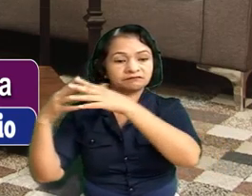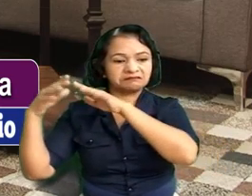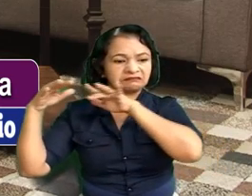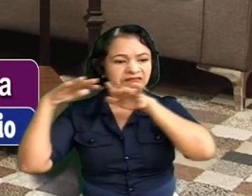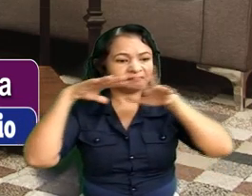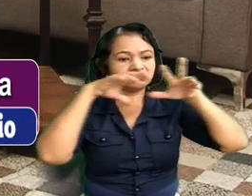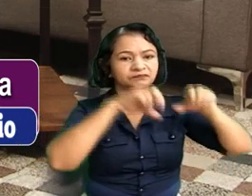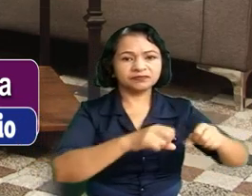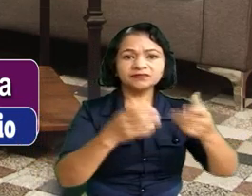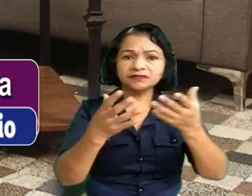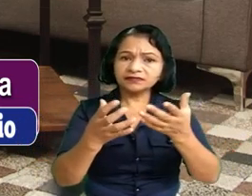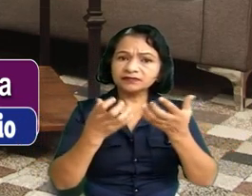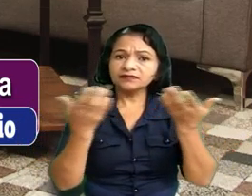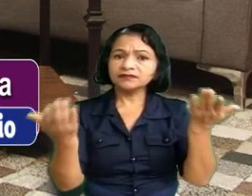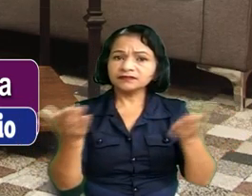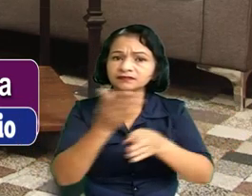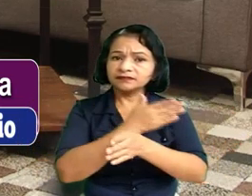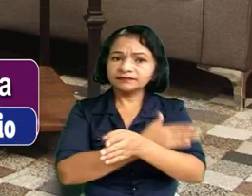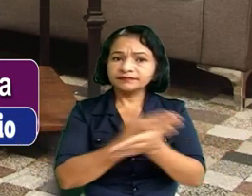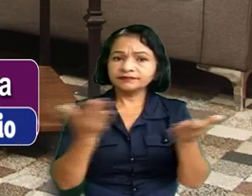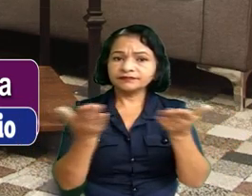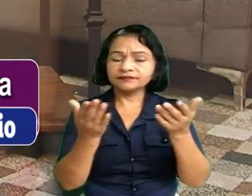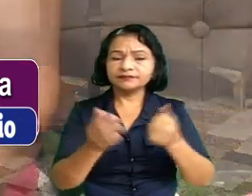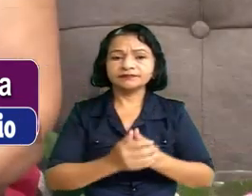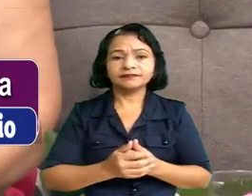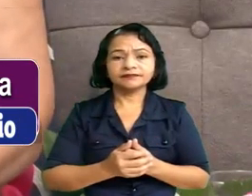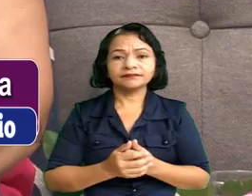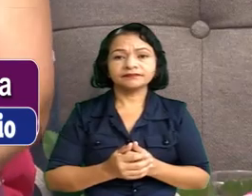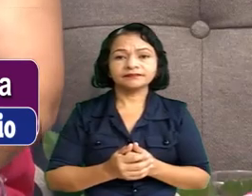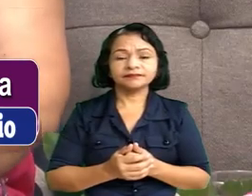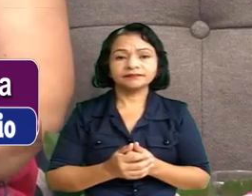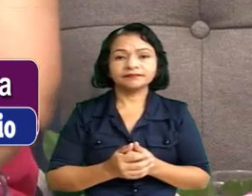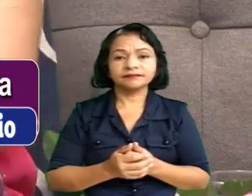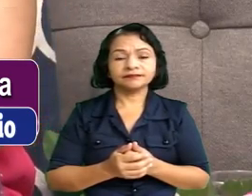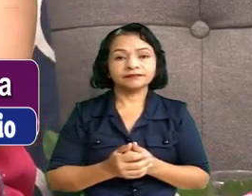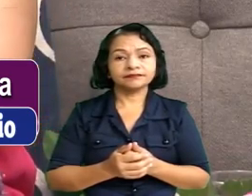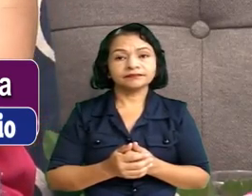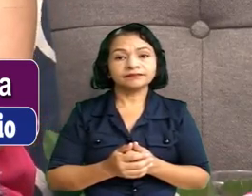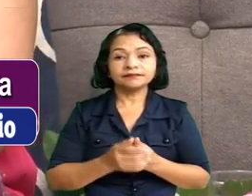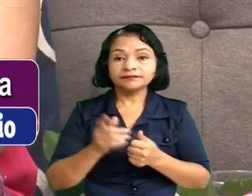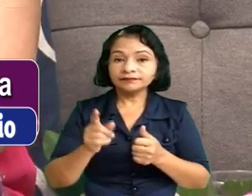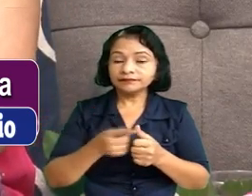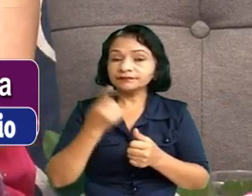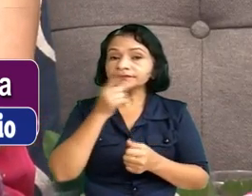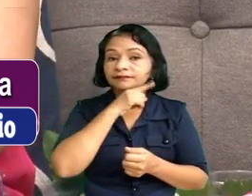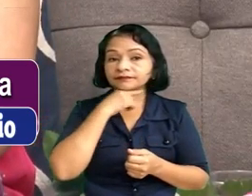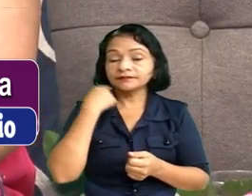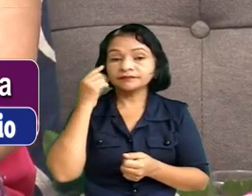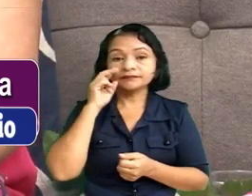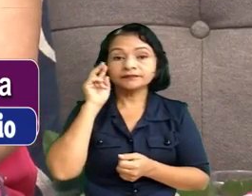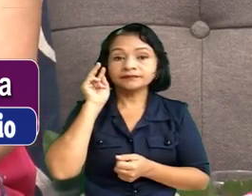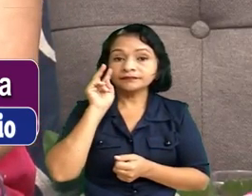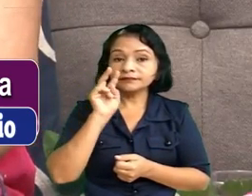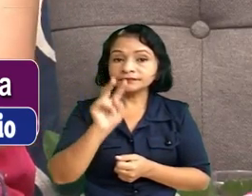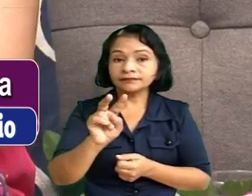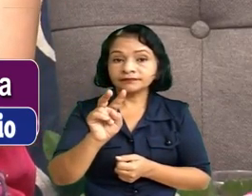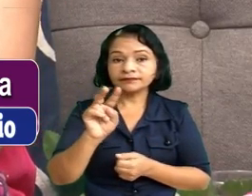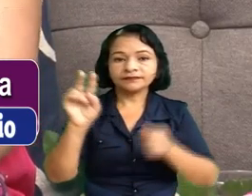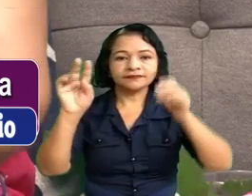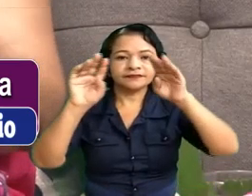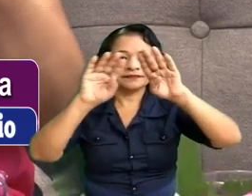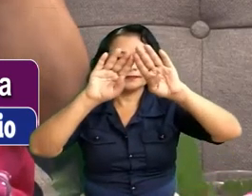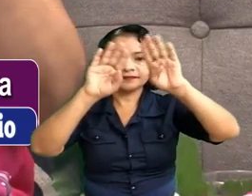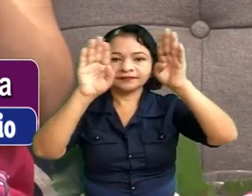revolucionario, ¿cómo puede converger esa realidad? Yo creo que la primera realidad es visibilizar a la